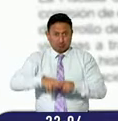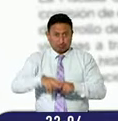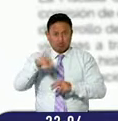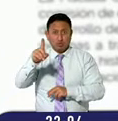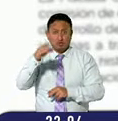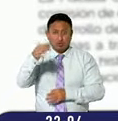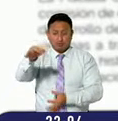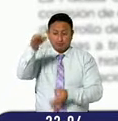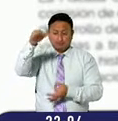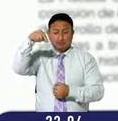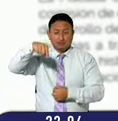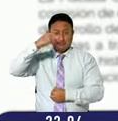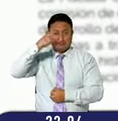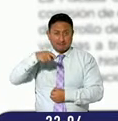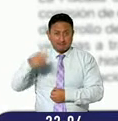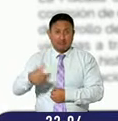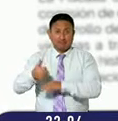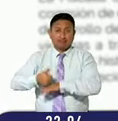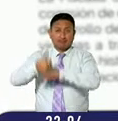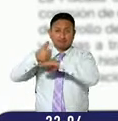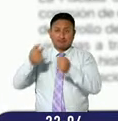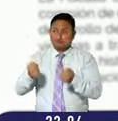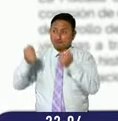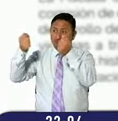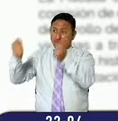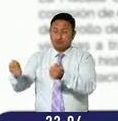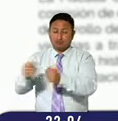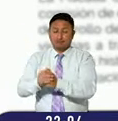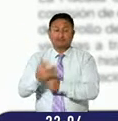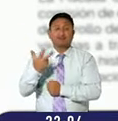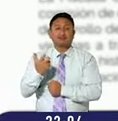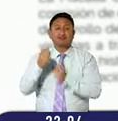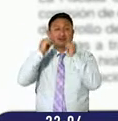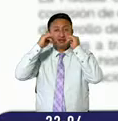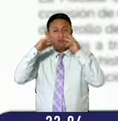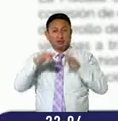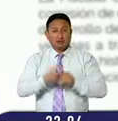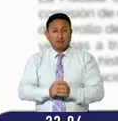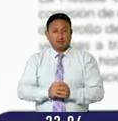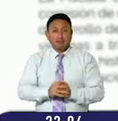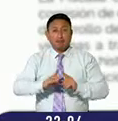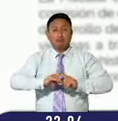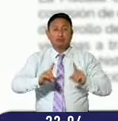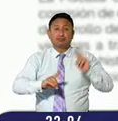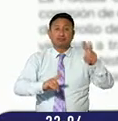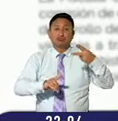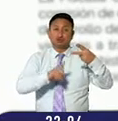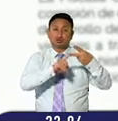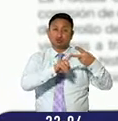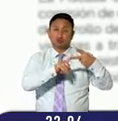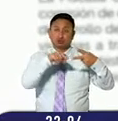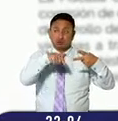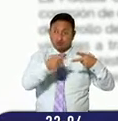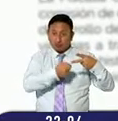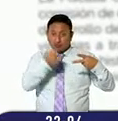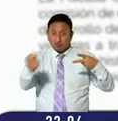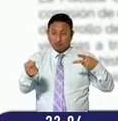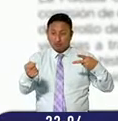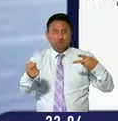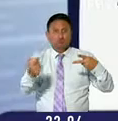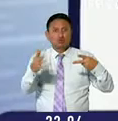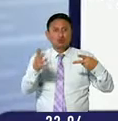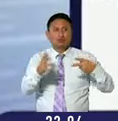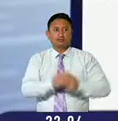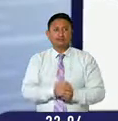cuales fue entregado a la Fiscalía General del Estado recién el 13 de septiembre, mientras que el segundo aún no ha sido remitido a la